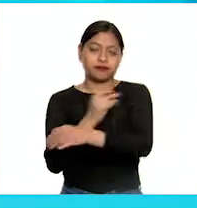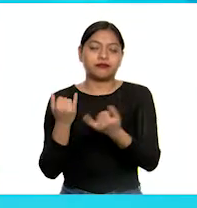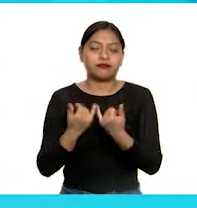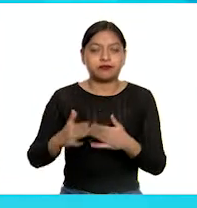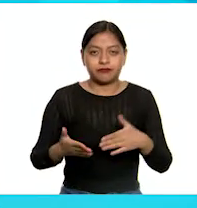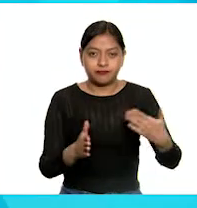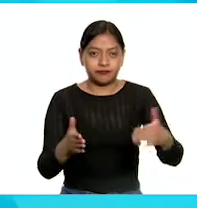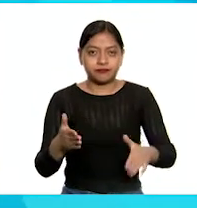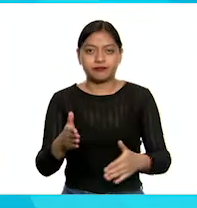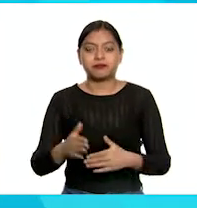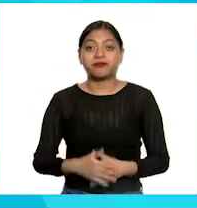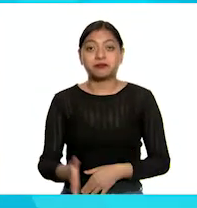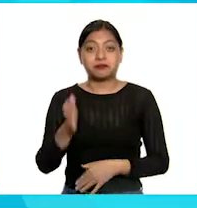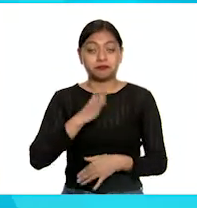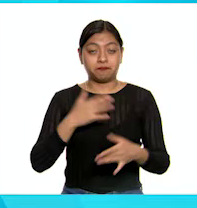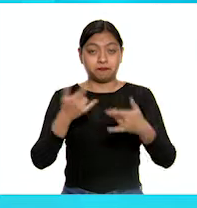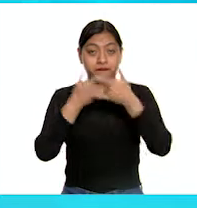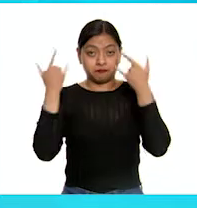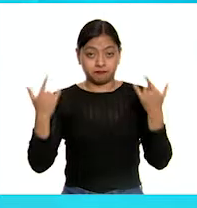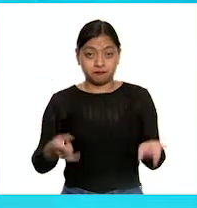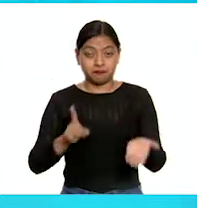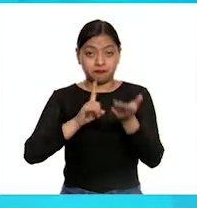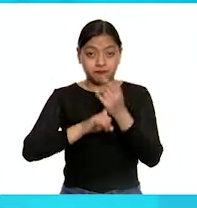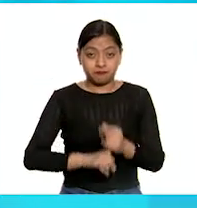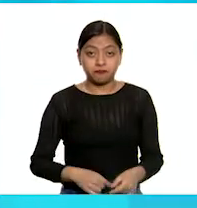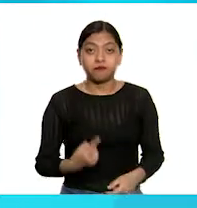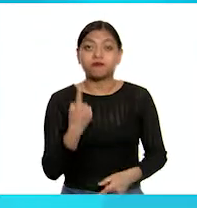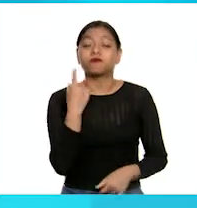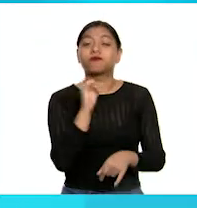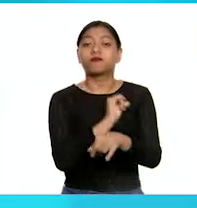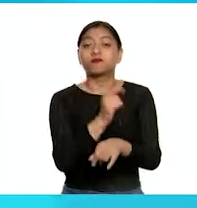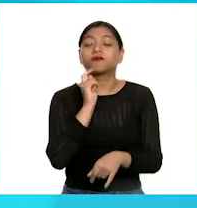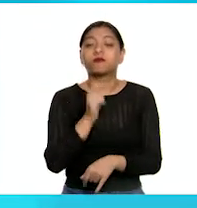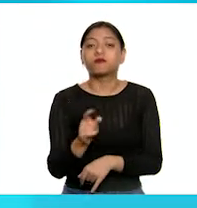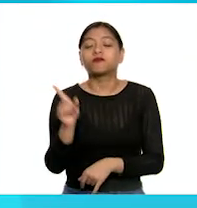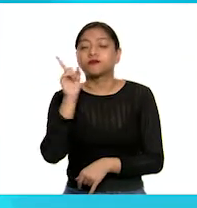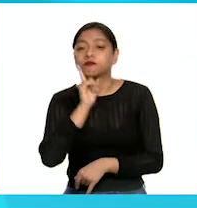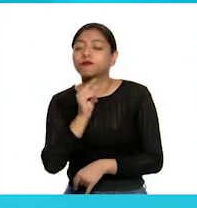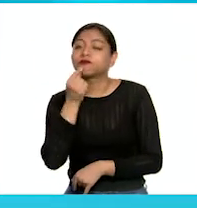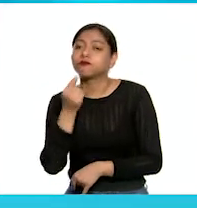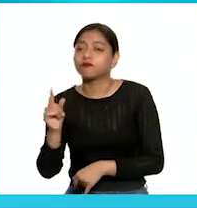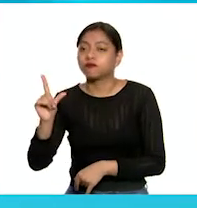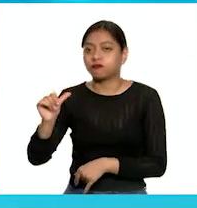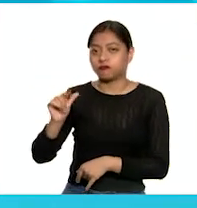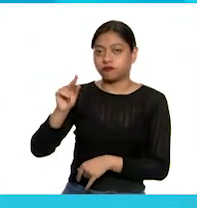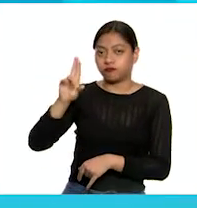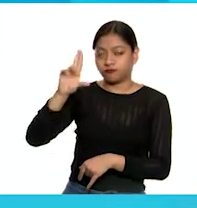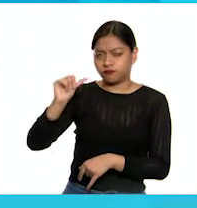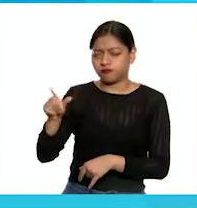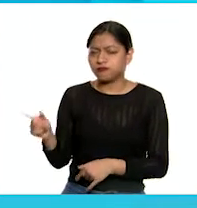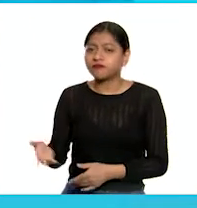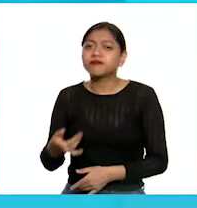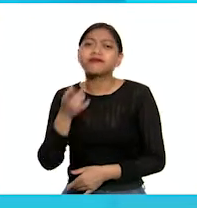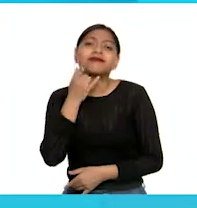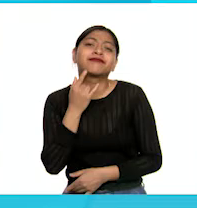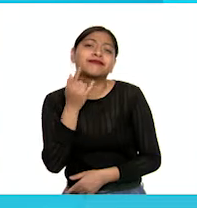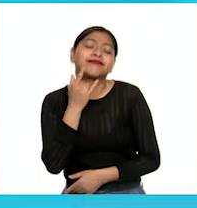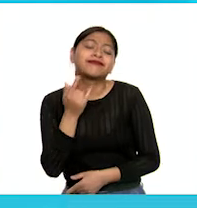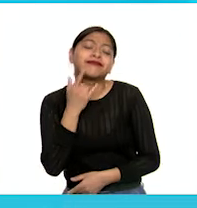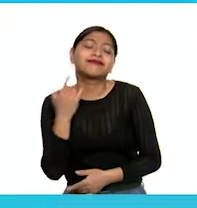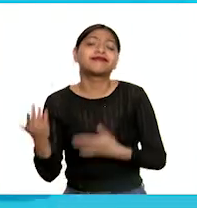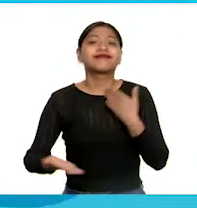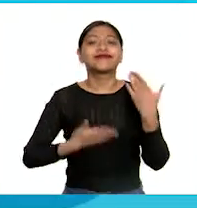El personaje de mi cuento es una niña llamada Laura, que es amable, divertida y muy